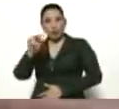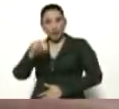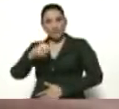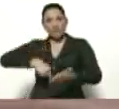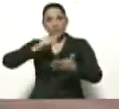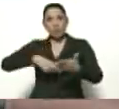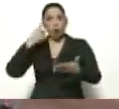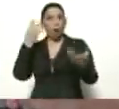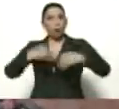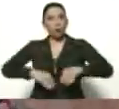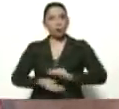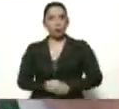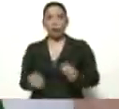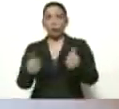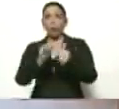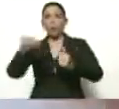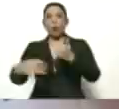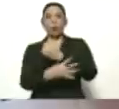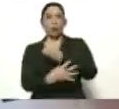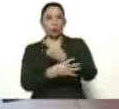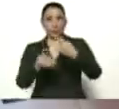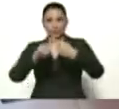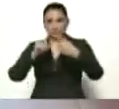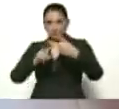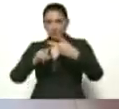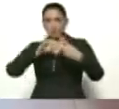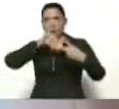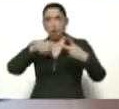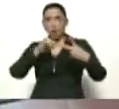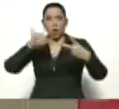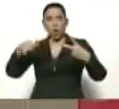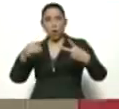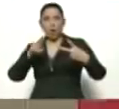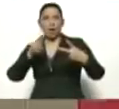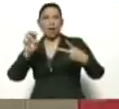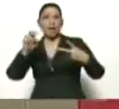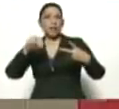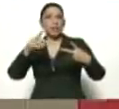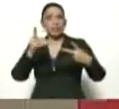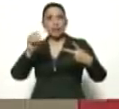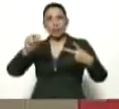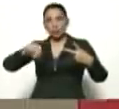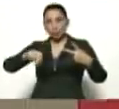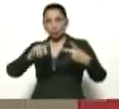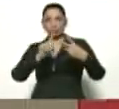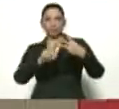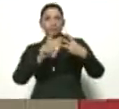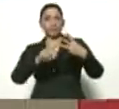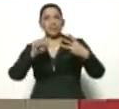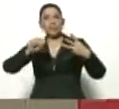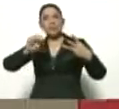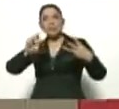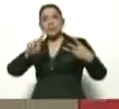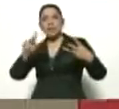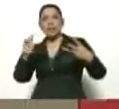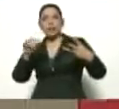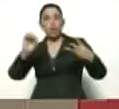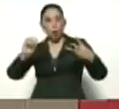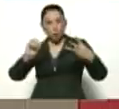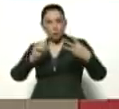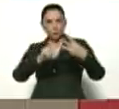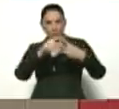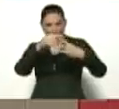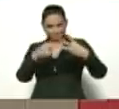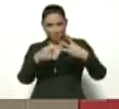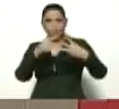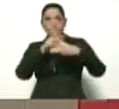un contrato con juan guaidó con jj rendón con sergio vergara para